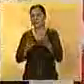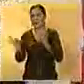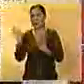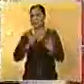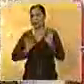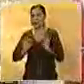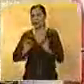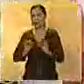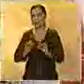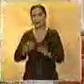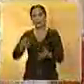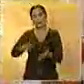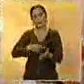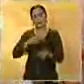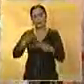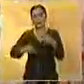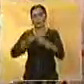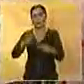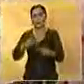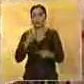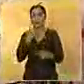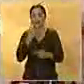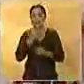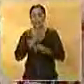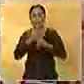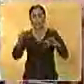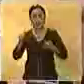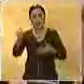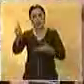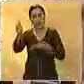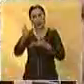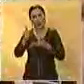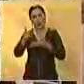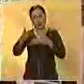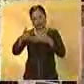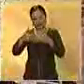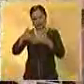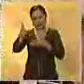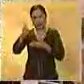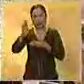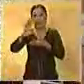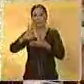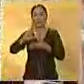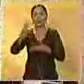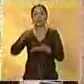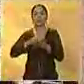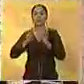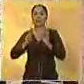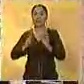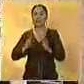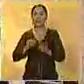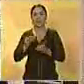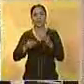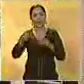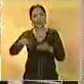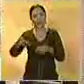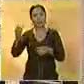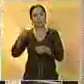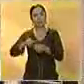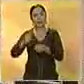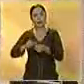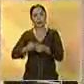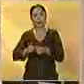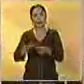la preparación de la coreografía y la producción para el cierre de la Copa América 2007, realizarse aquí en la ciudad de